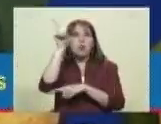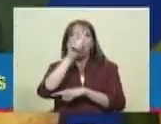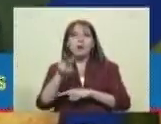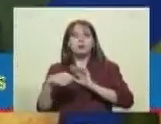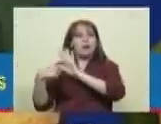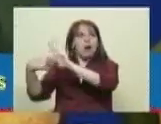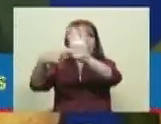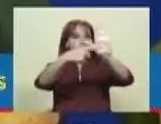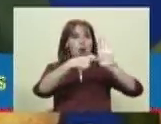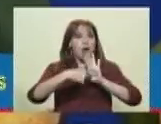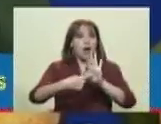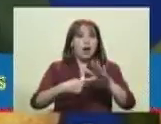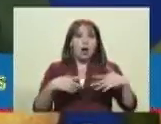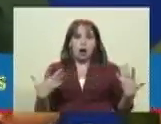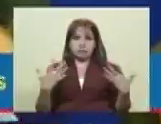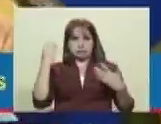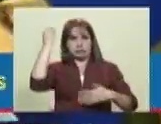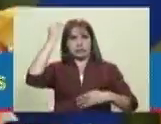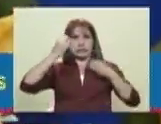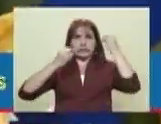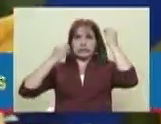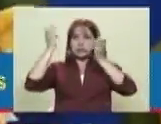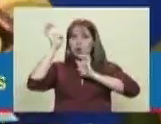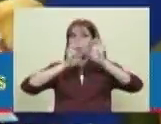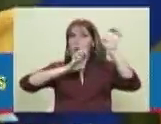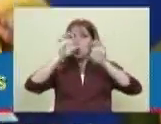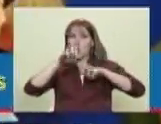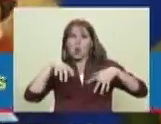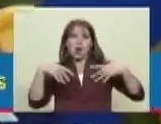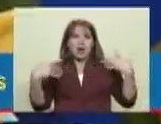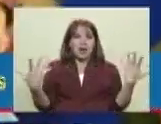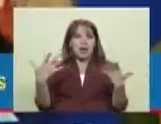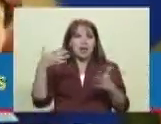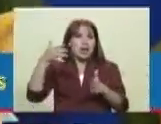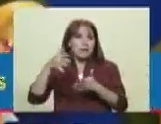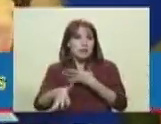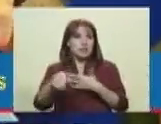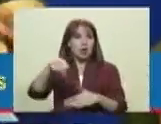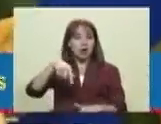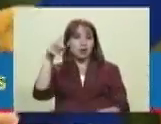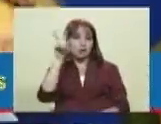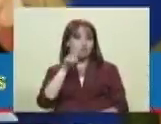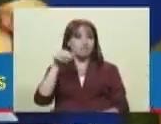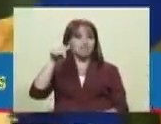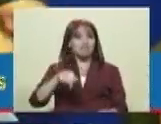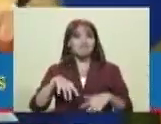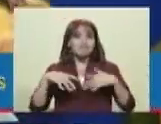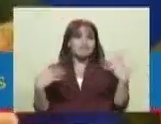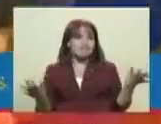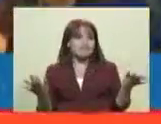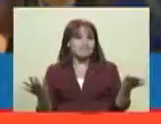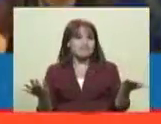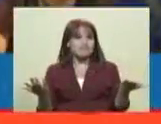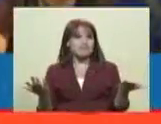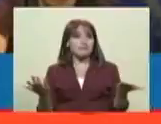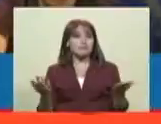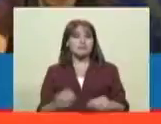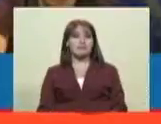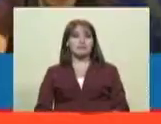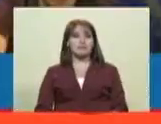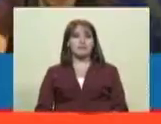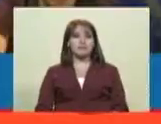mañana y estará haciendo análisis y evaluación de lo que ha pasado aquí hoy, de lo que está pasando aquí